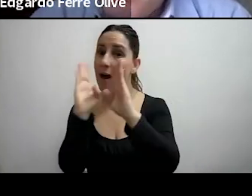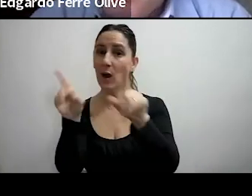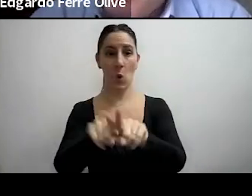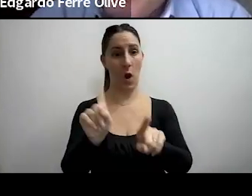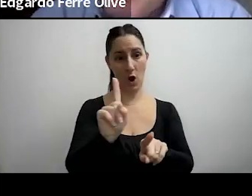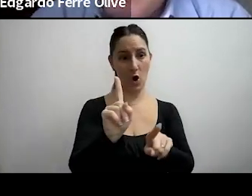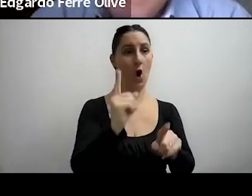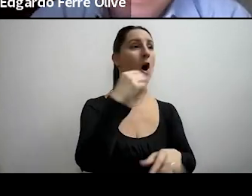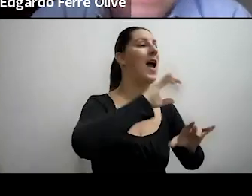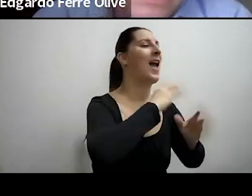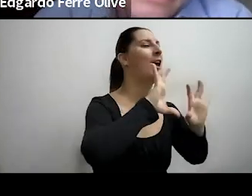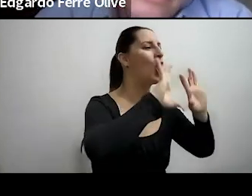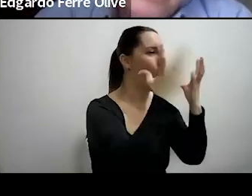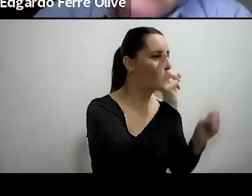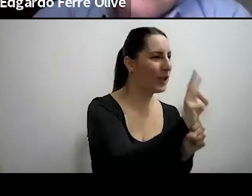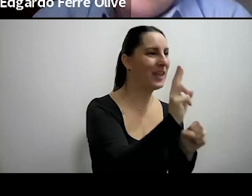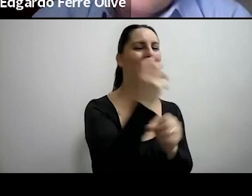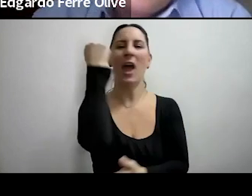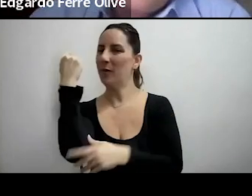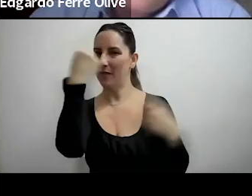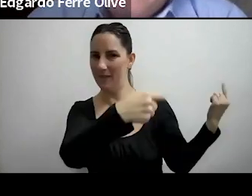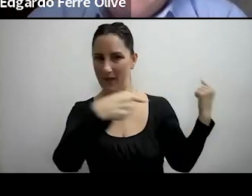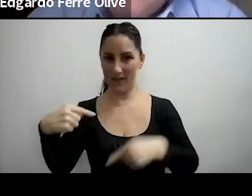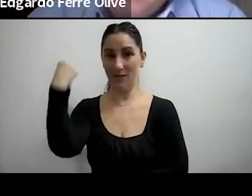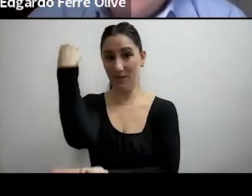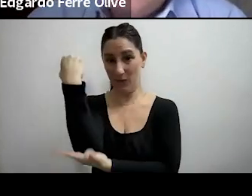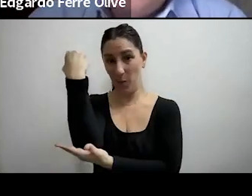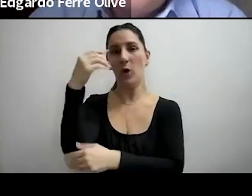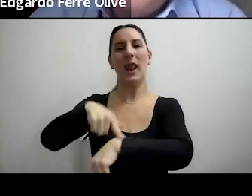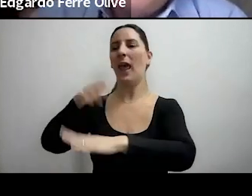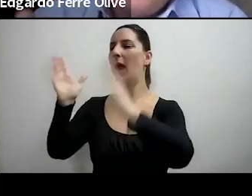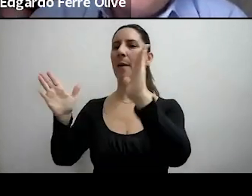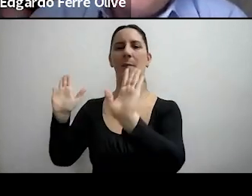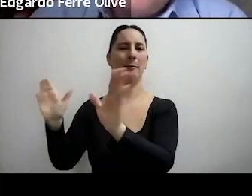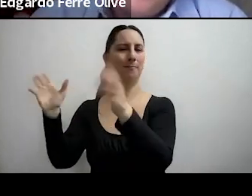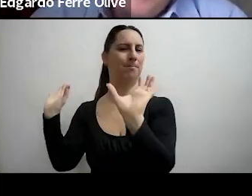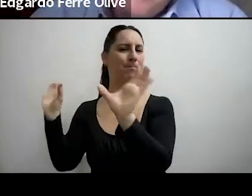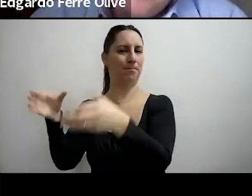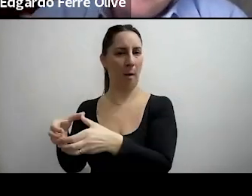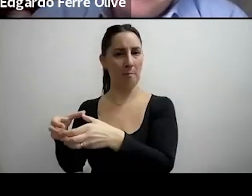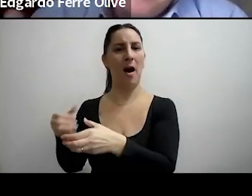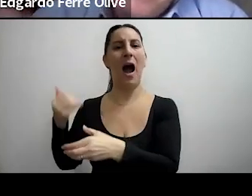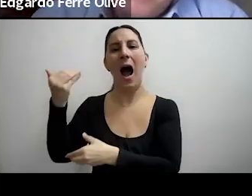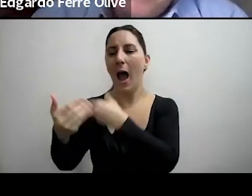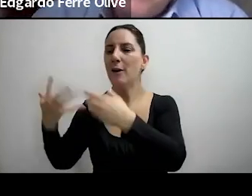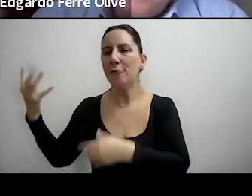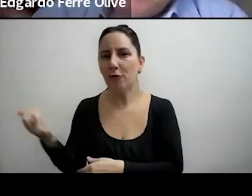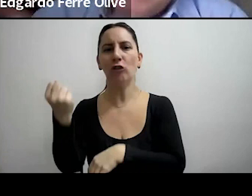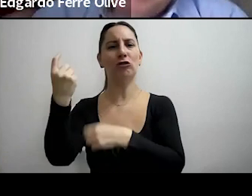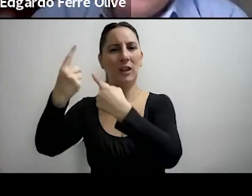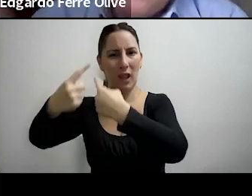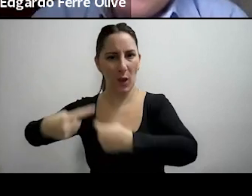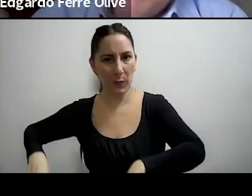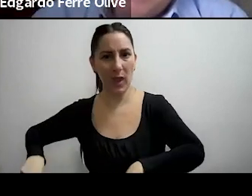que los ciclos ecológicos. En general los ciclos económicos son ciclos cerrados, en las cuales se va dando una producción de bienes, ¿está bien? Se van vendiendo y se